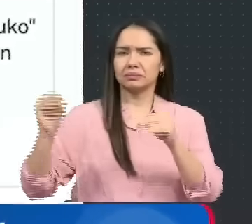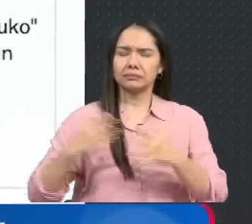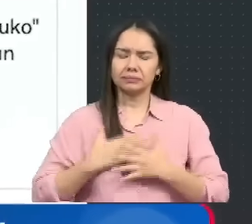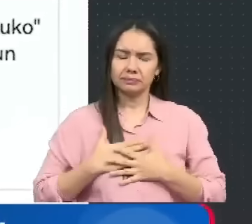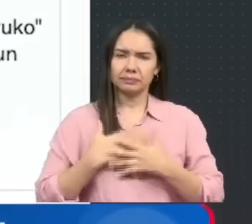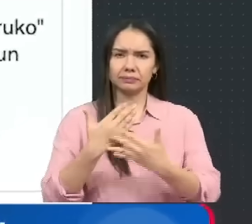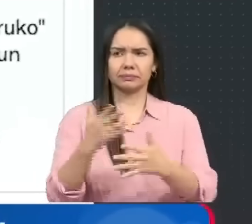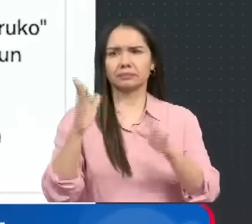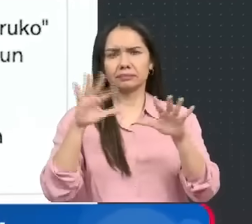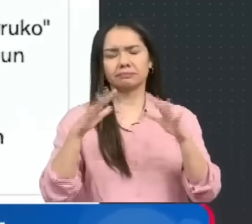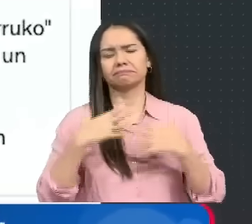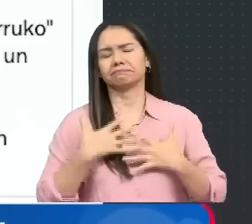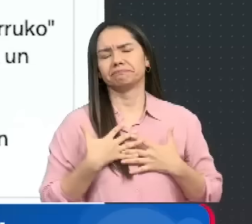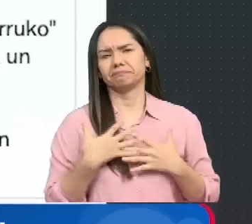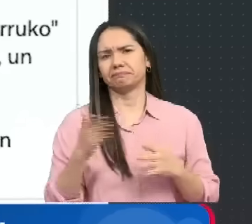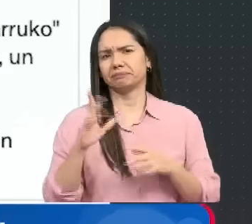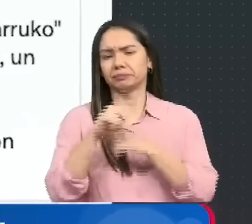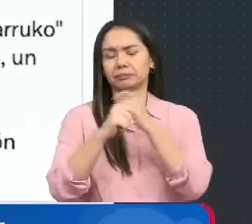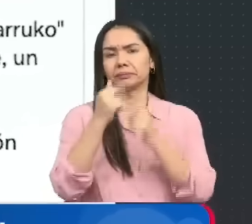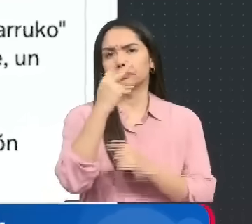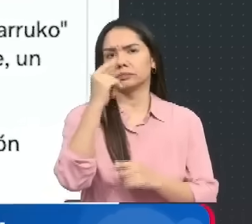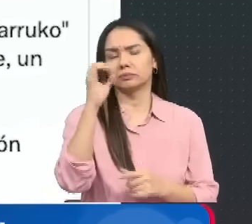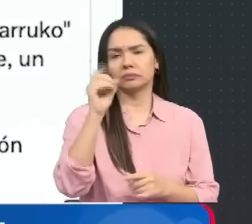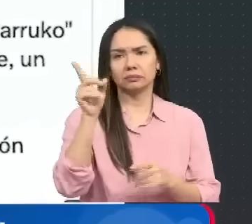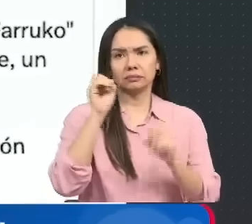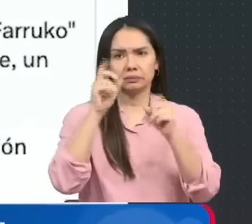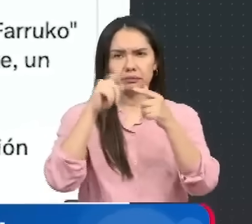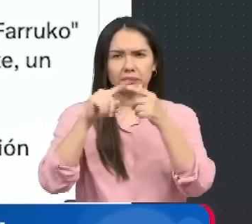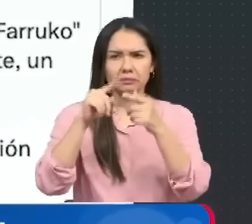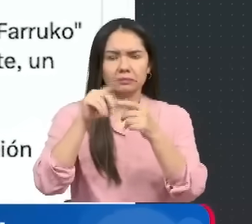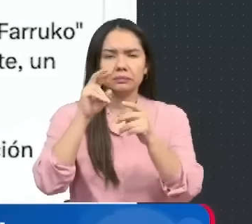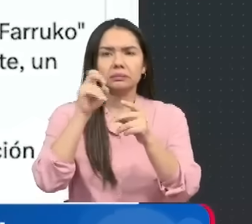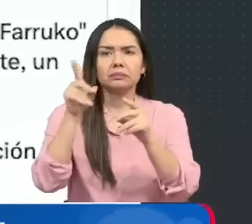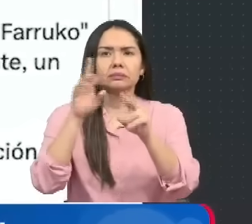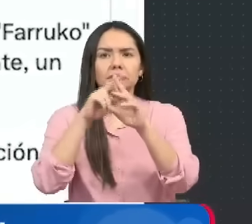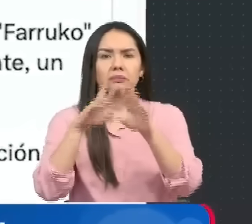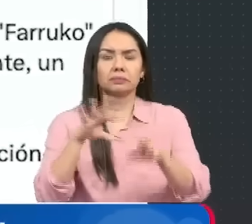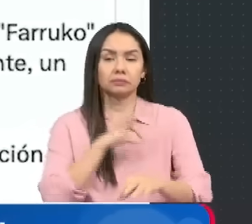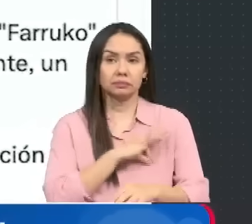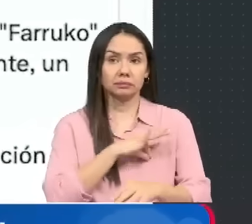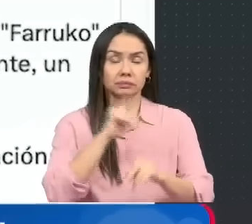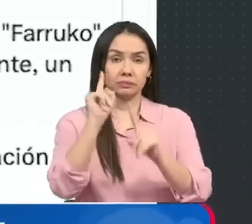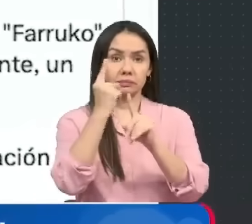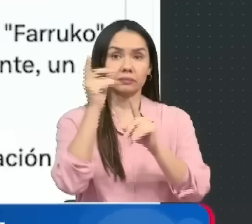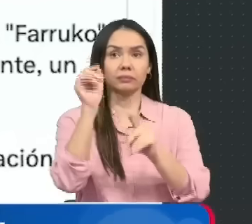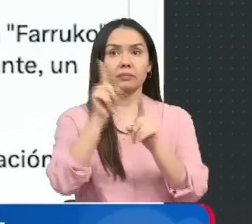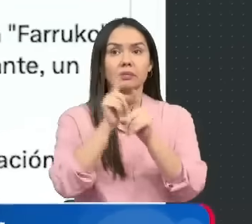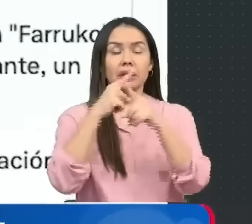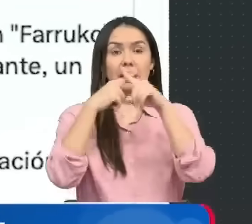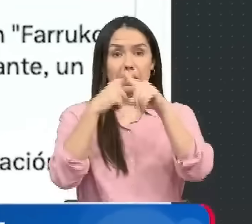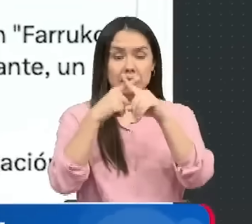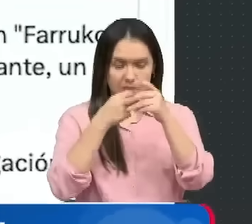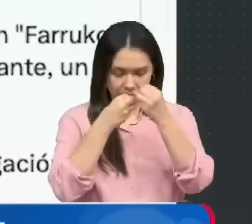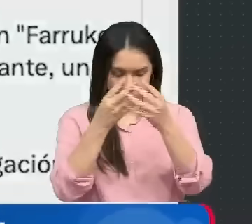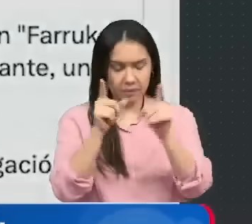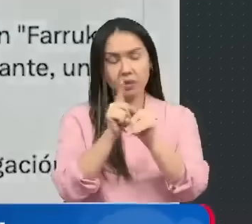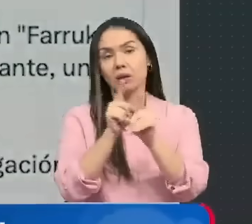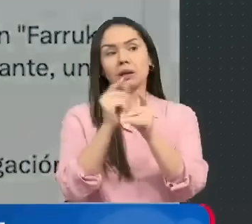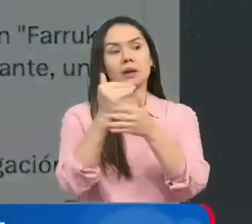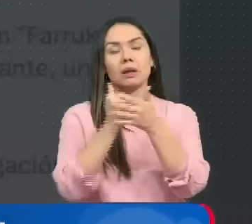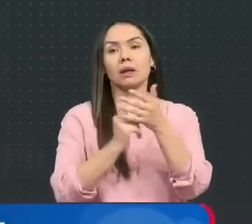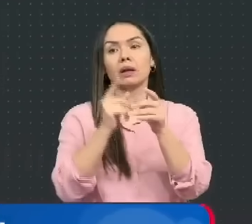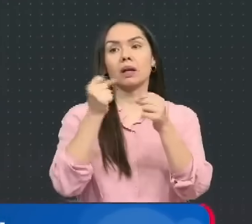que conmocionó a los guatemaltecos. Las reacciones se dieron a través de las redes sociales, principalmente en X. Destacan las